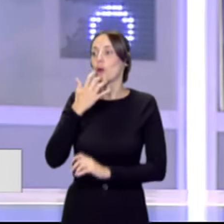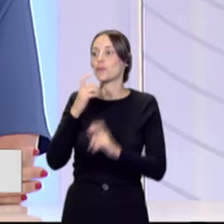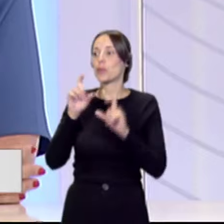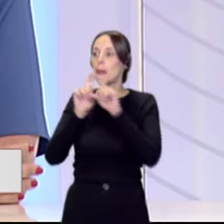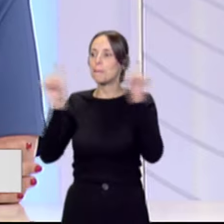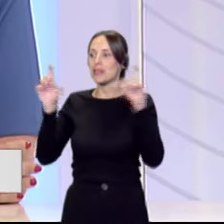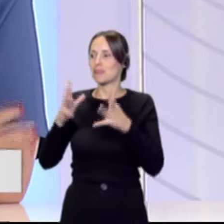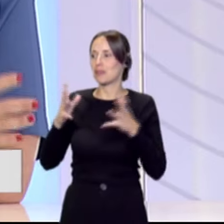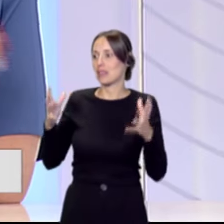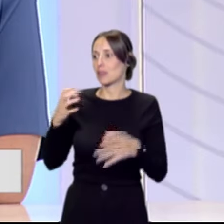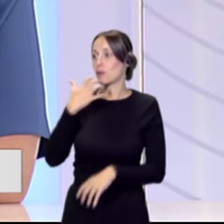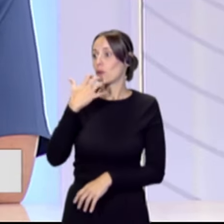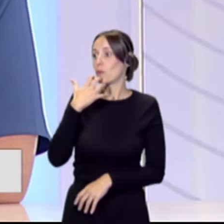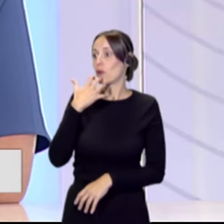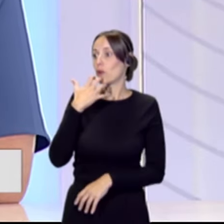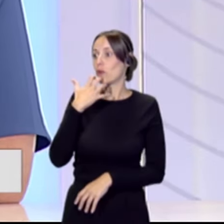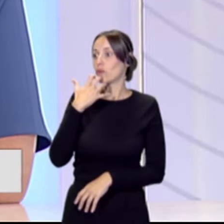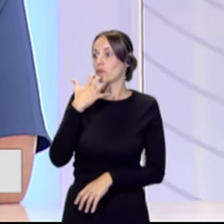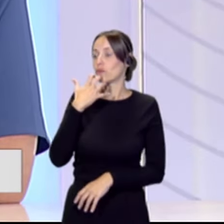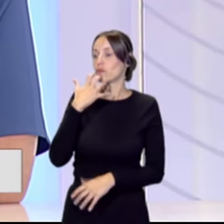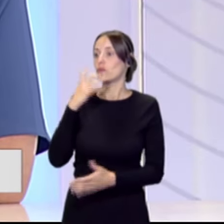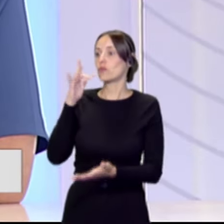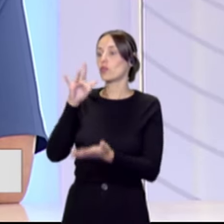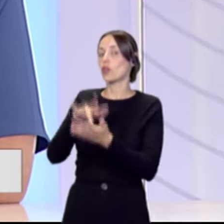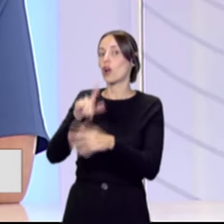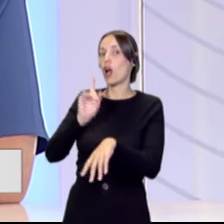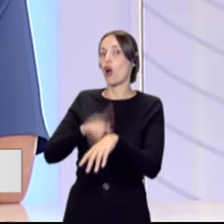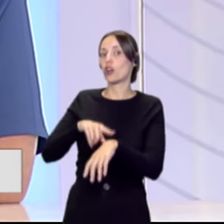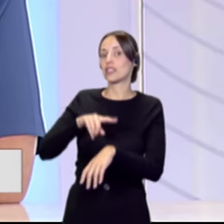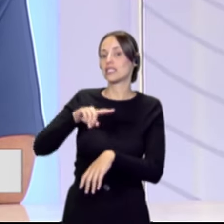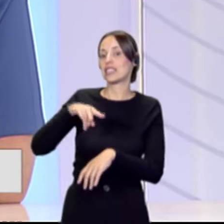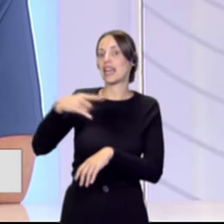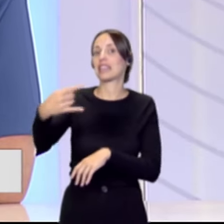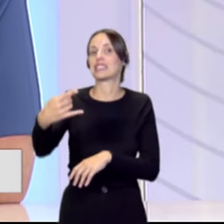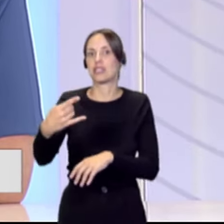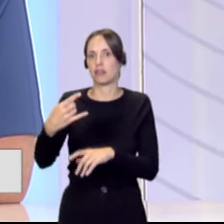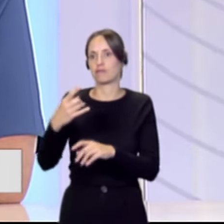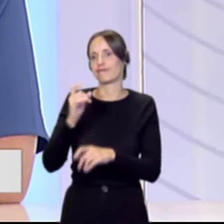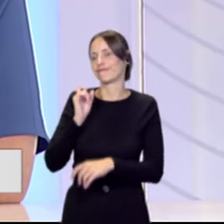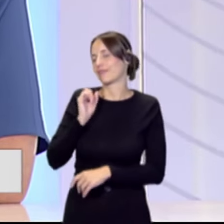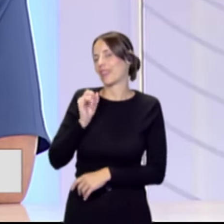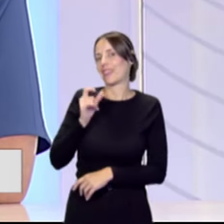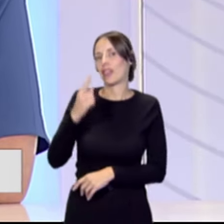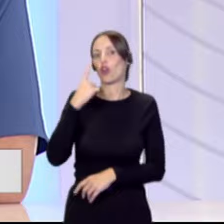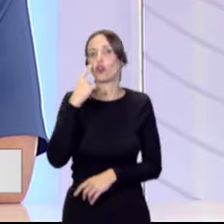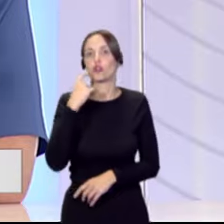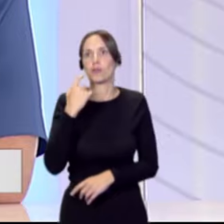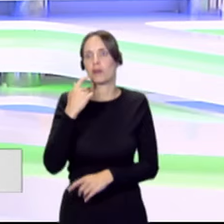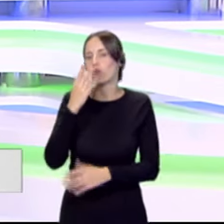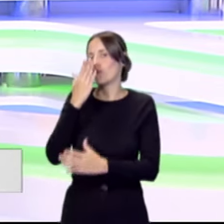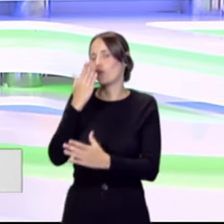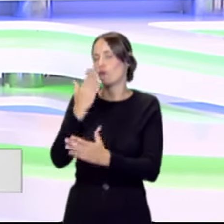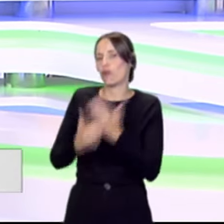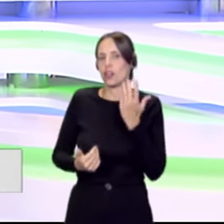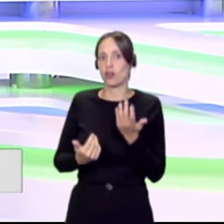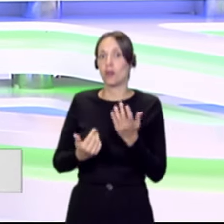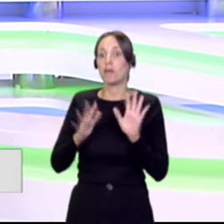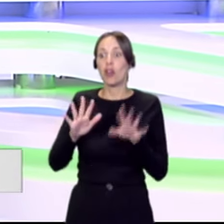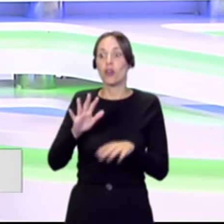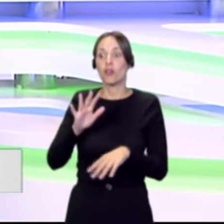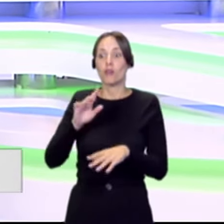que el hacer horas extras de manera sistemática es un fracaso de la actividad laboral. No haría falta hacerlas siempre y cuando la gestión esté